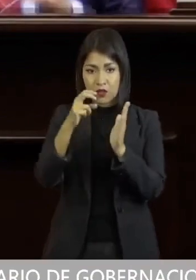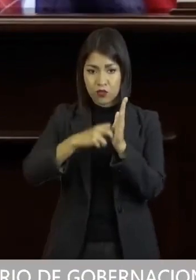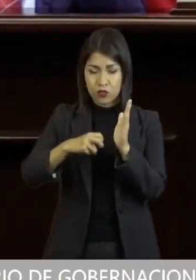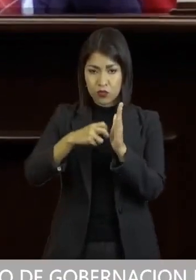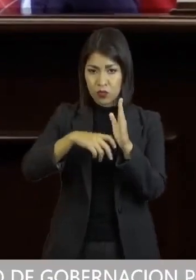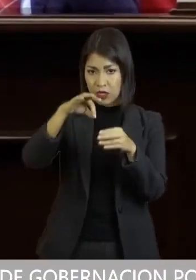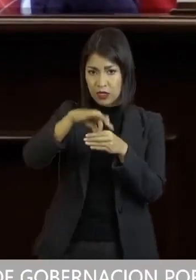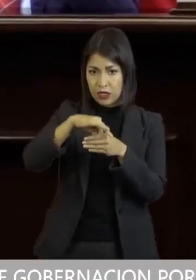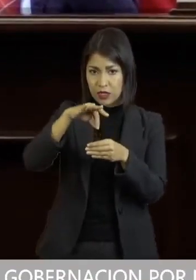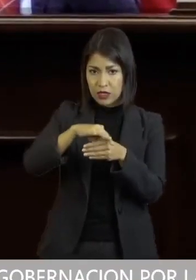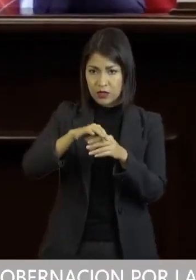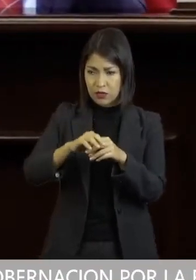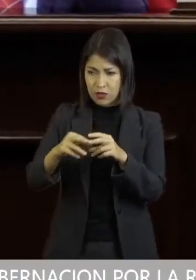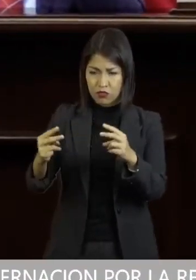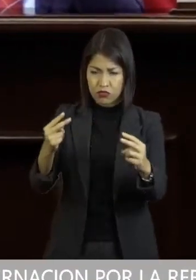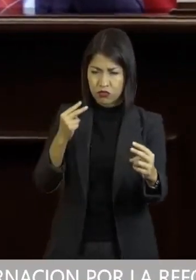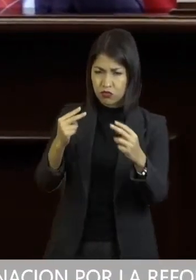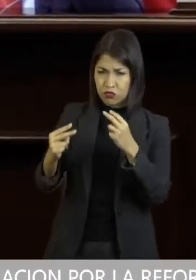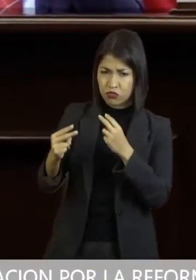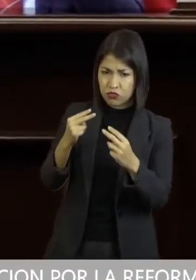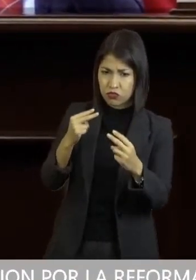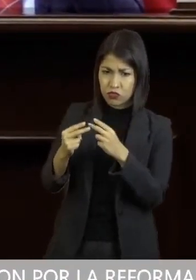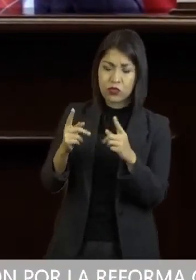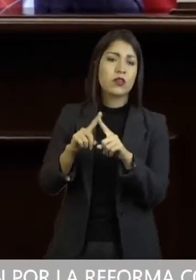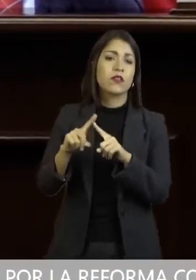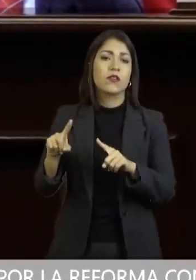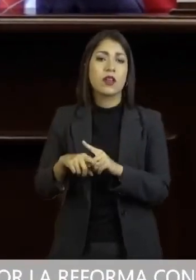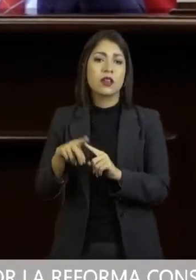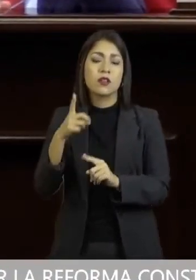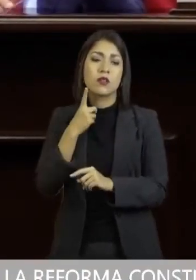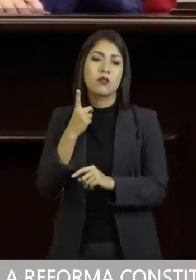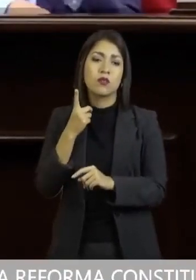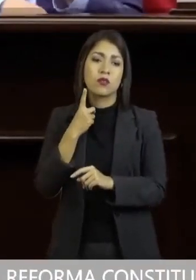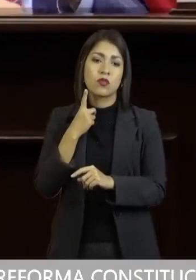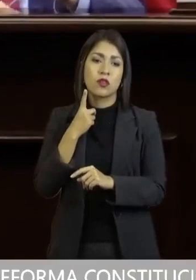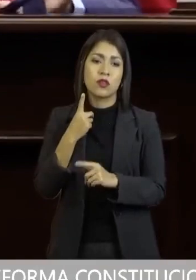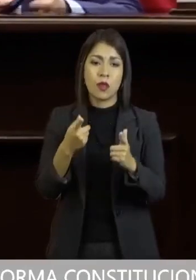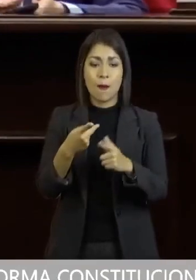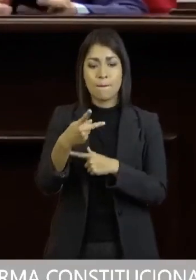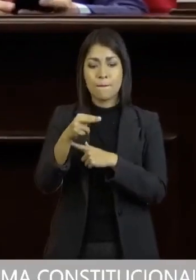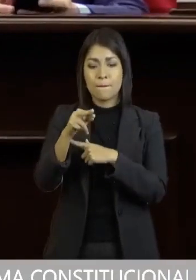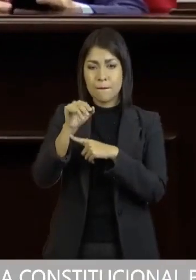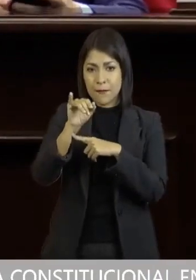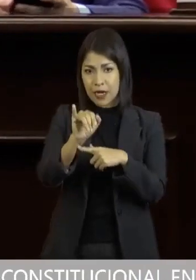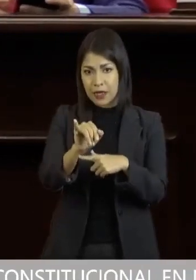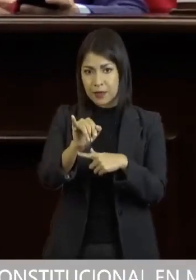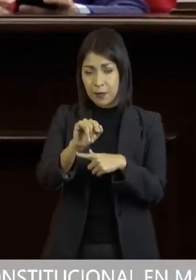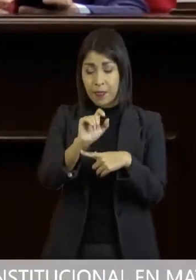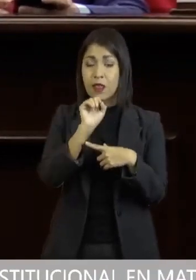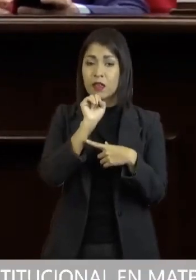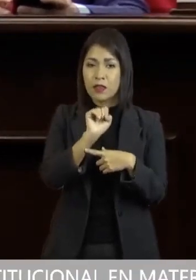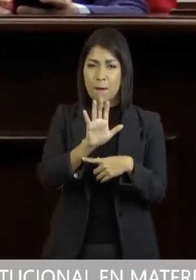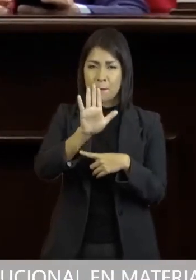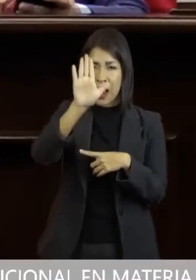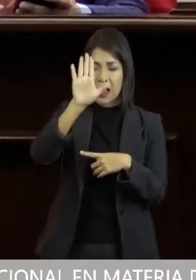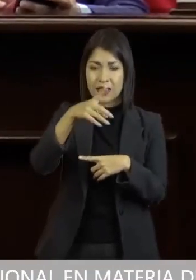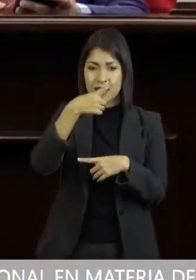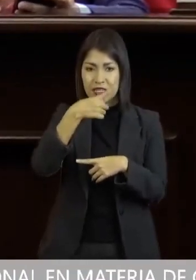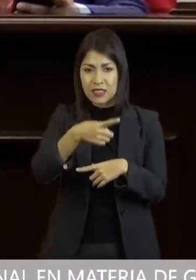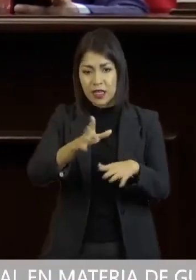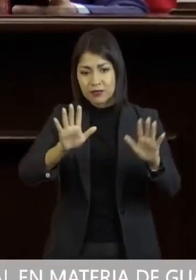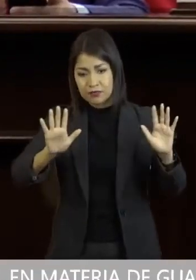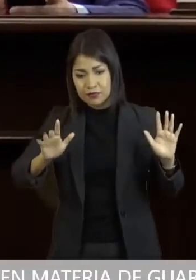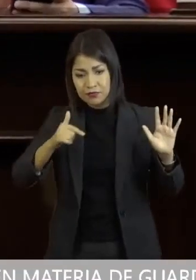viendo las legisladoras de la fracción parlamentaria del PRI, así como diciendo, pues